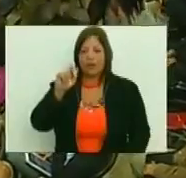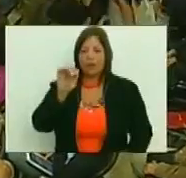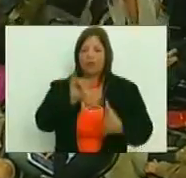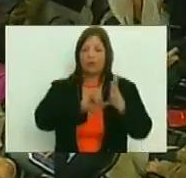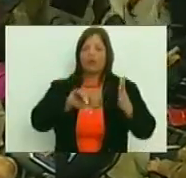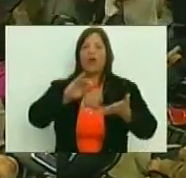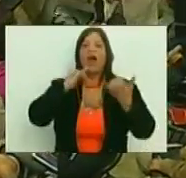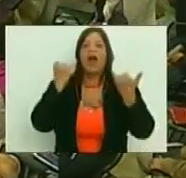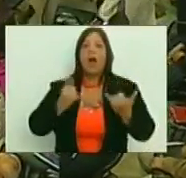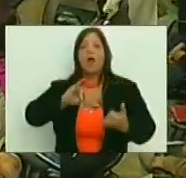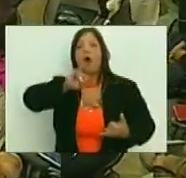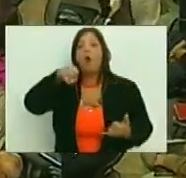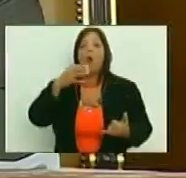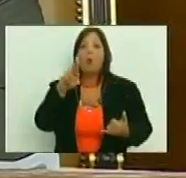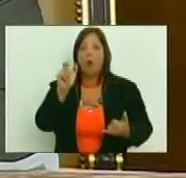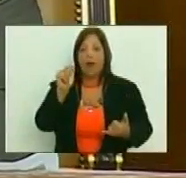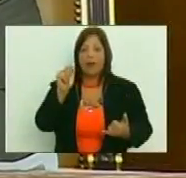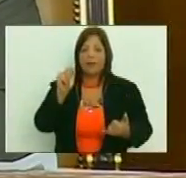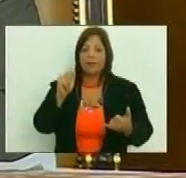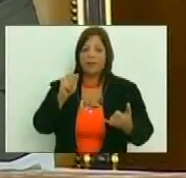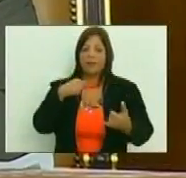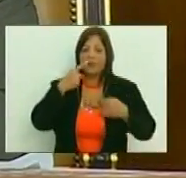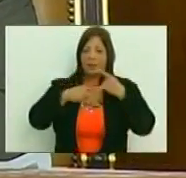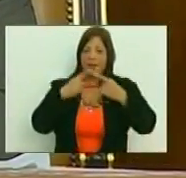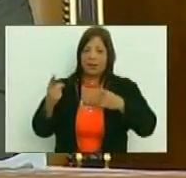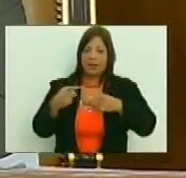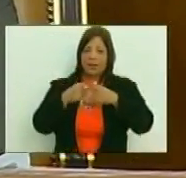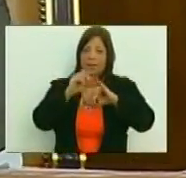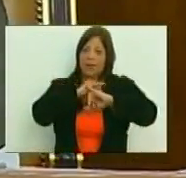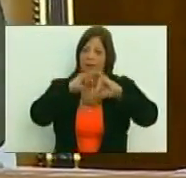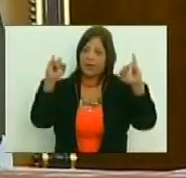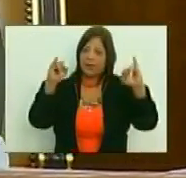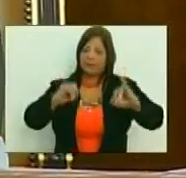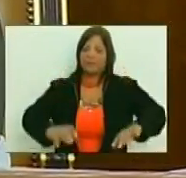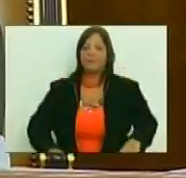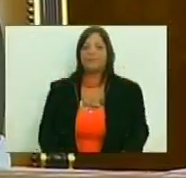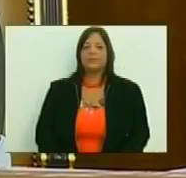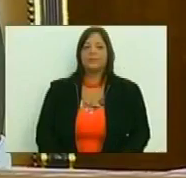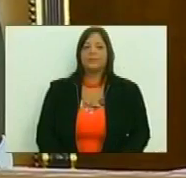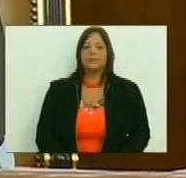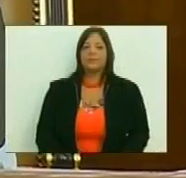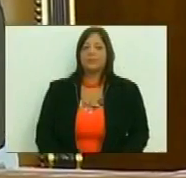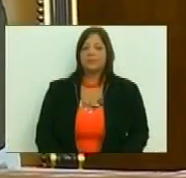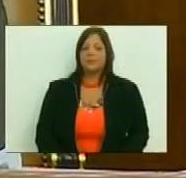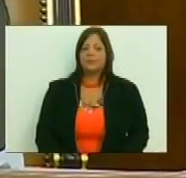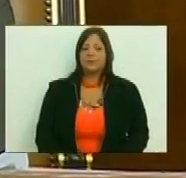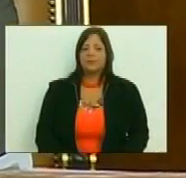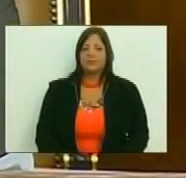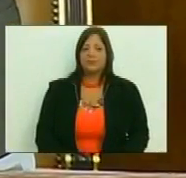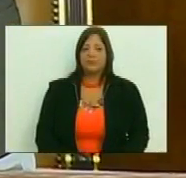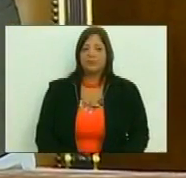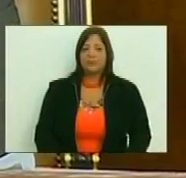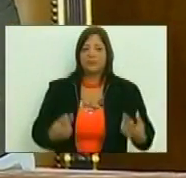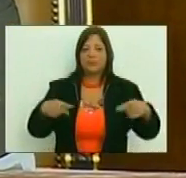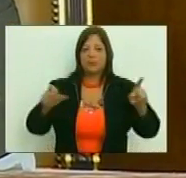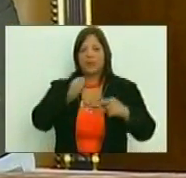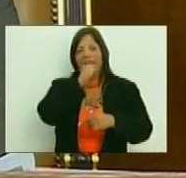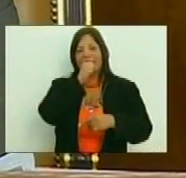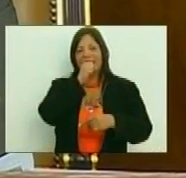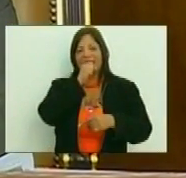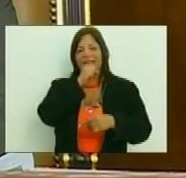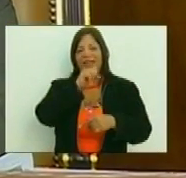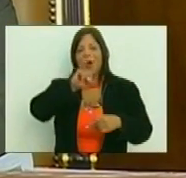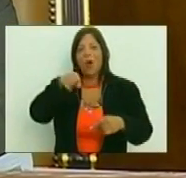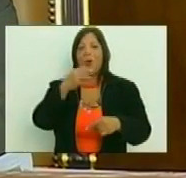Vamos a llamar ahora a la tribuna de oradores a el músico y cantante